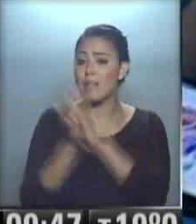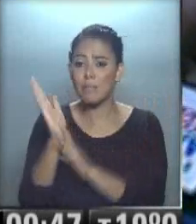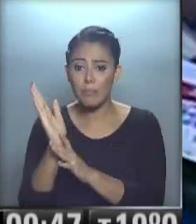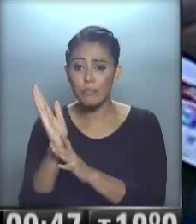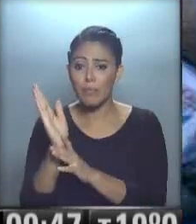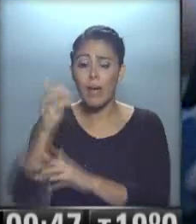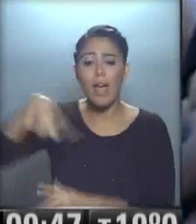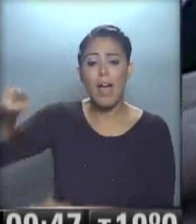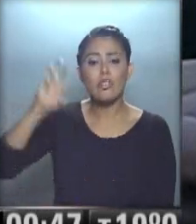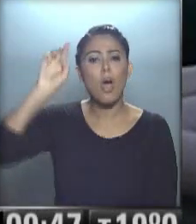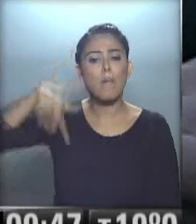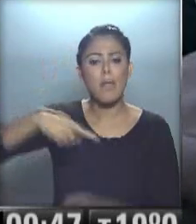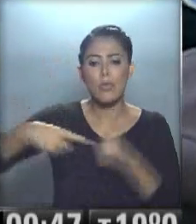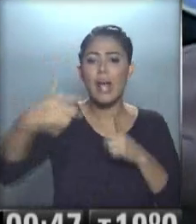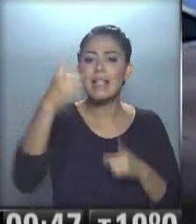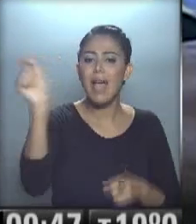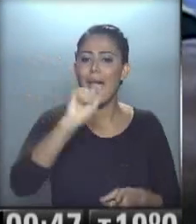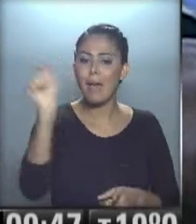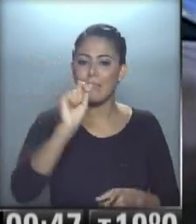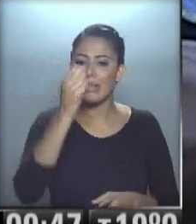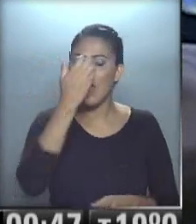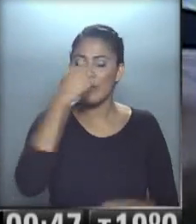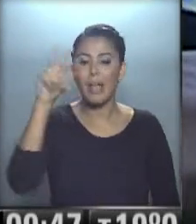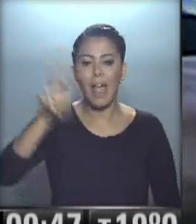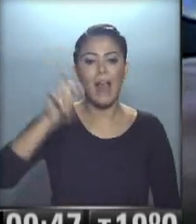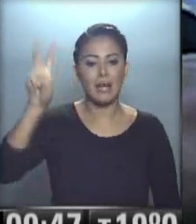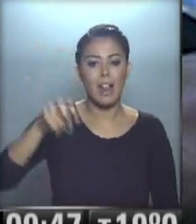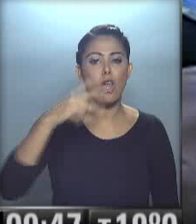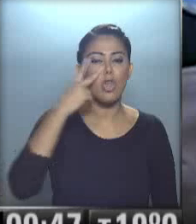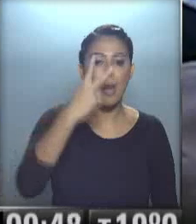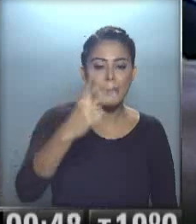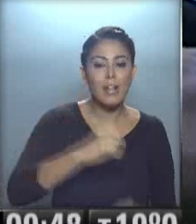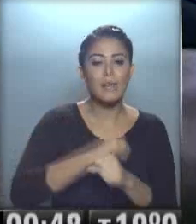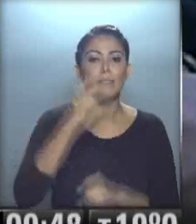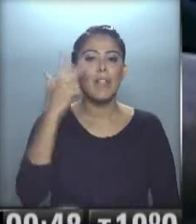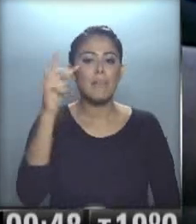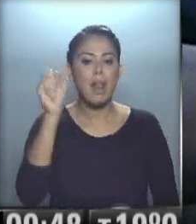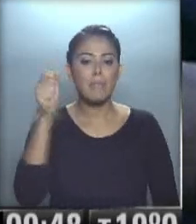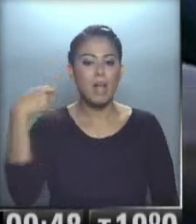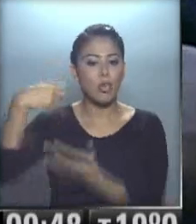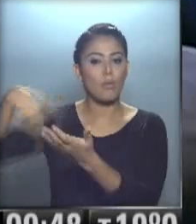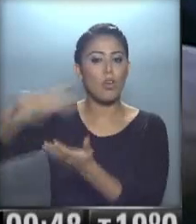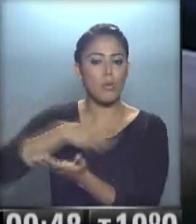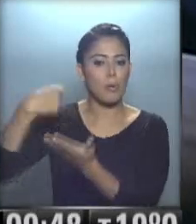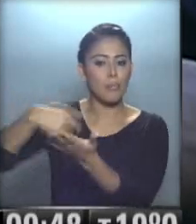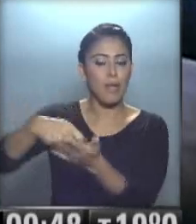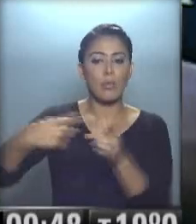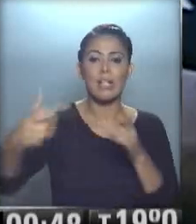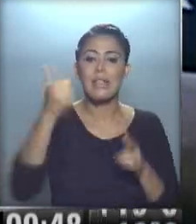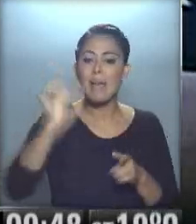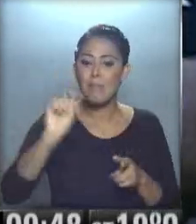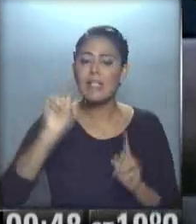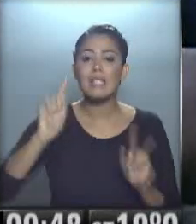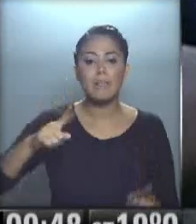daban un plan durante 6 meses para que se vayan a alquilar entre 2.000 y 3.000 pesos durante 6 meses. También